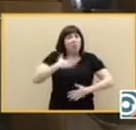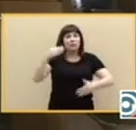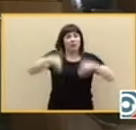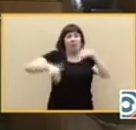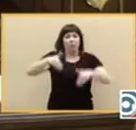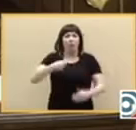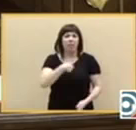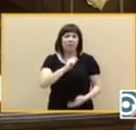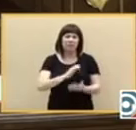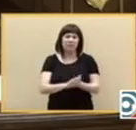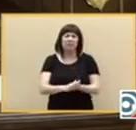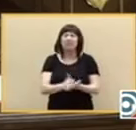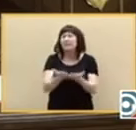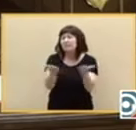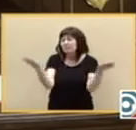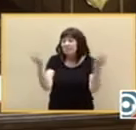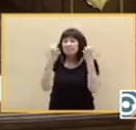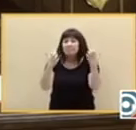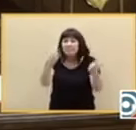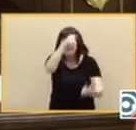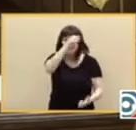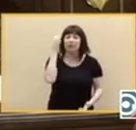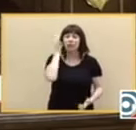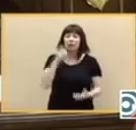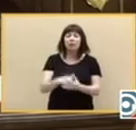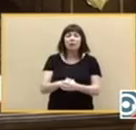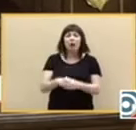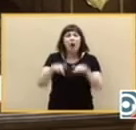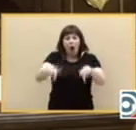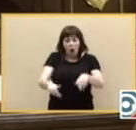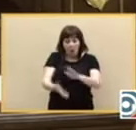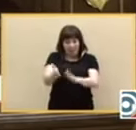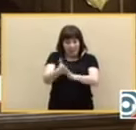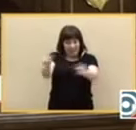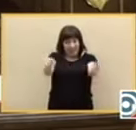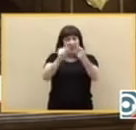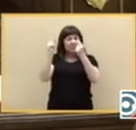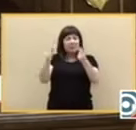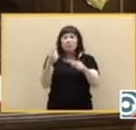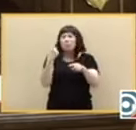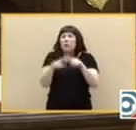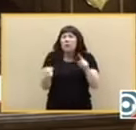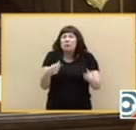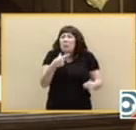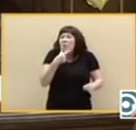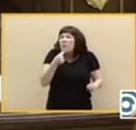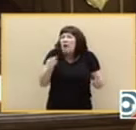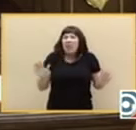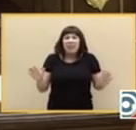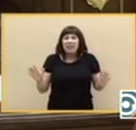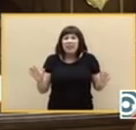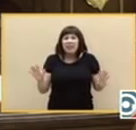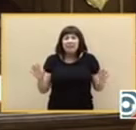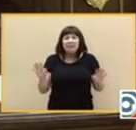señorías, lo que hoy debatimos es algo tan simple como eso, nuestra